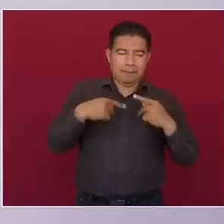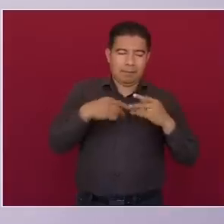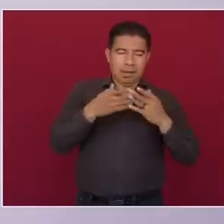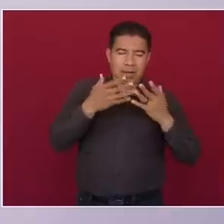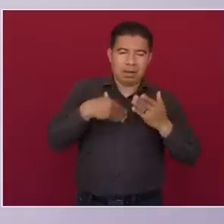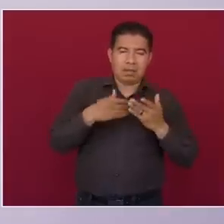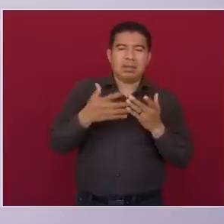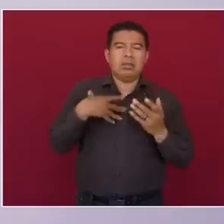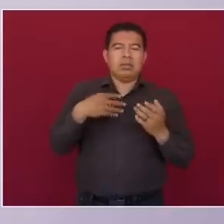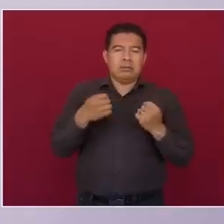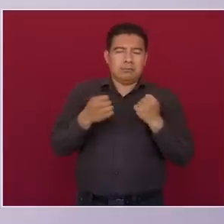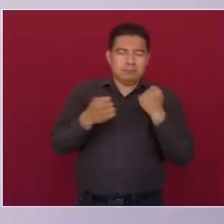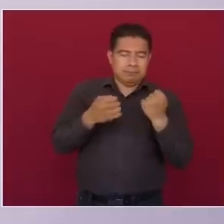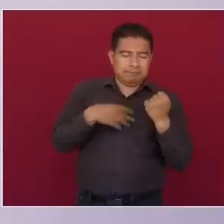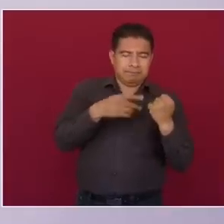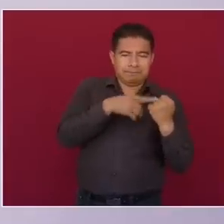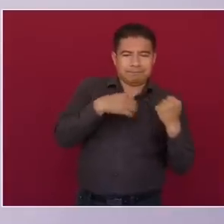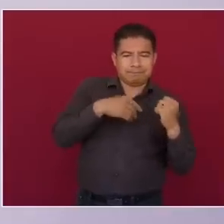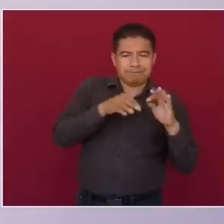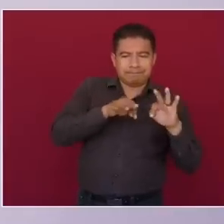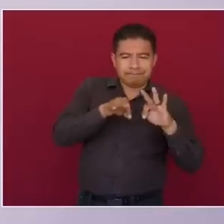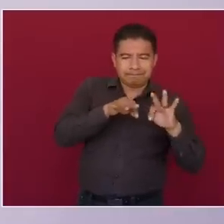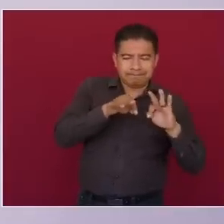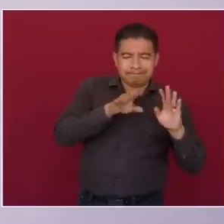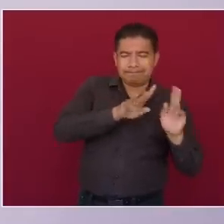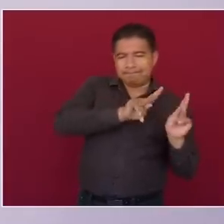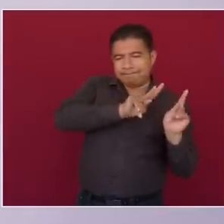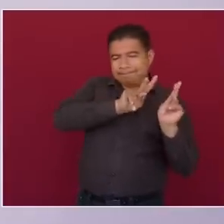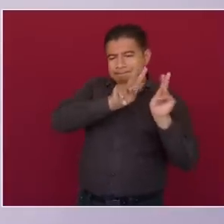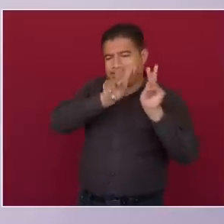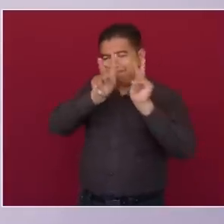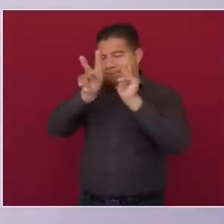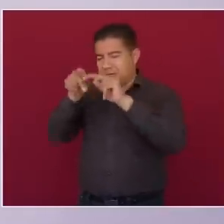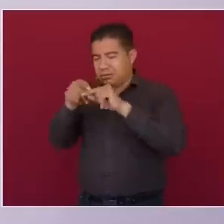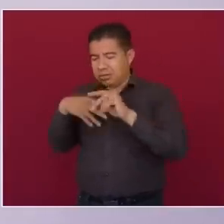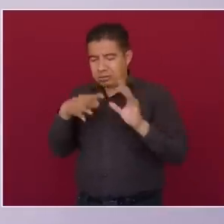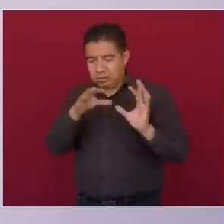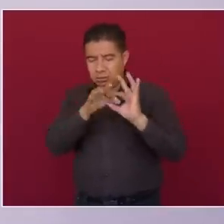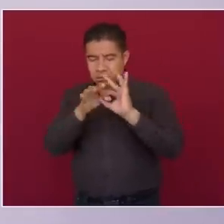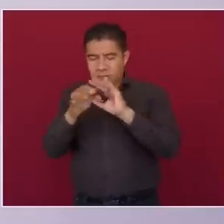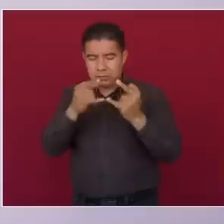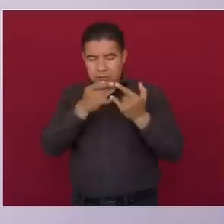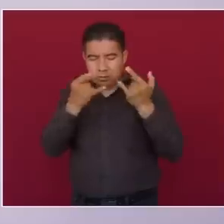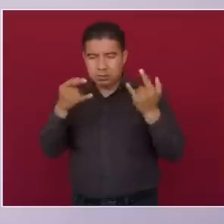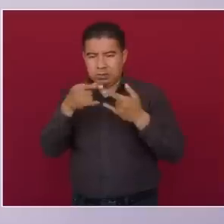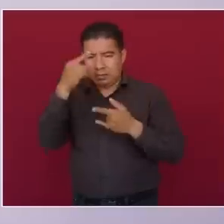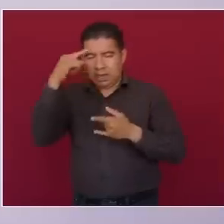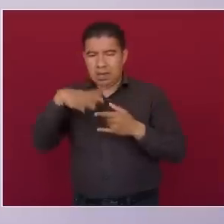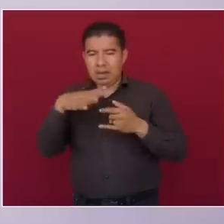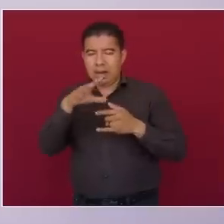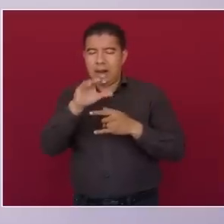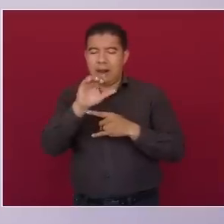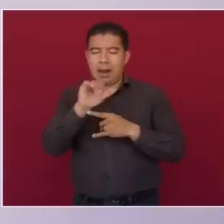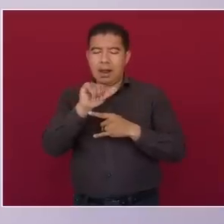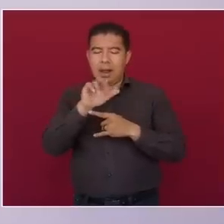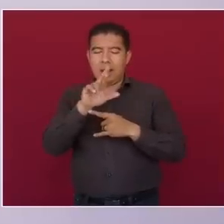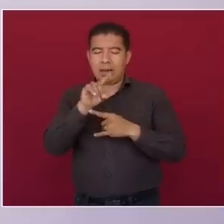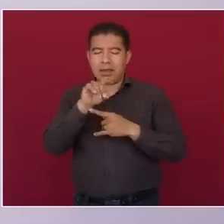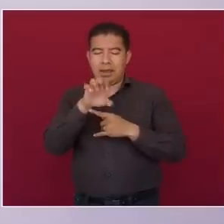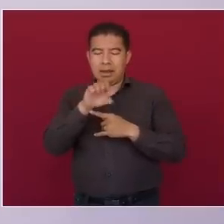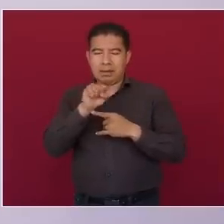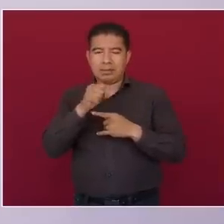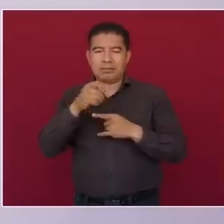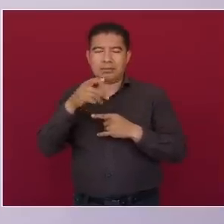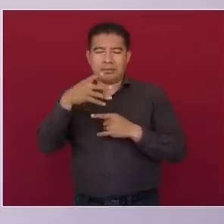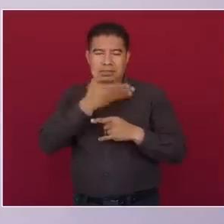nacionalista, el paso histórico del cardenismo y la recuperación de la soberanía energética del siglo XXI.